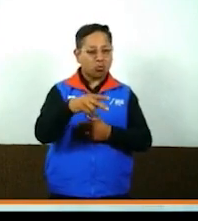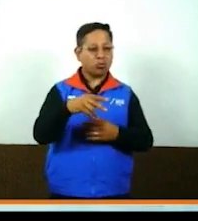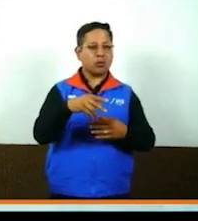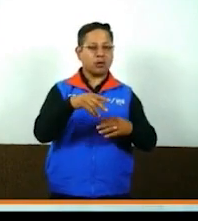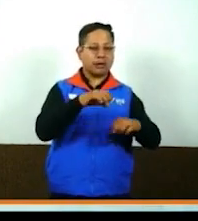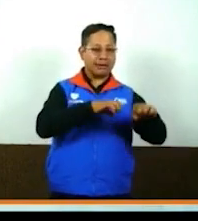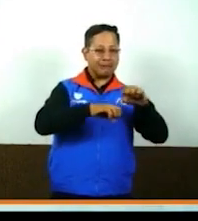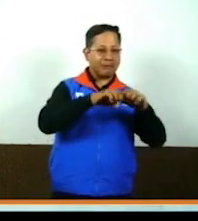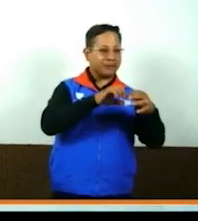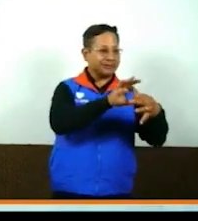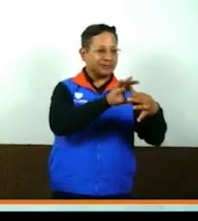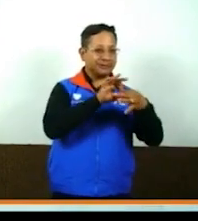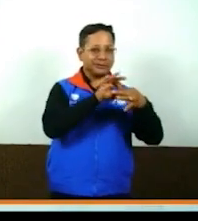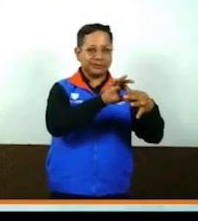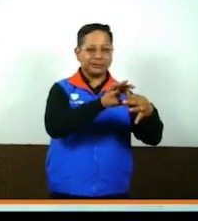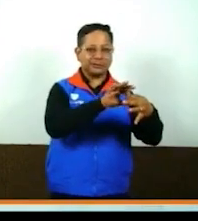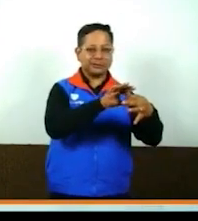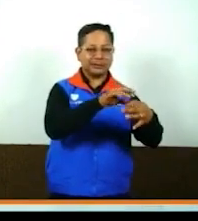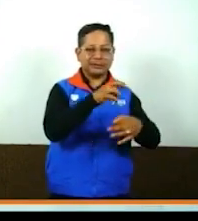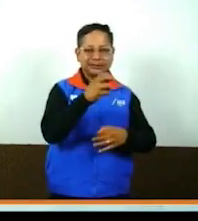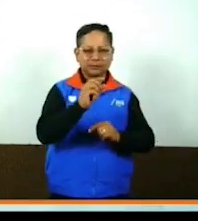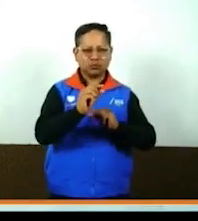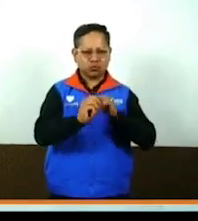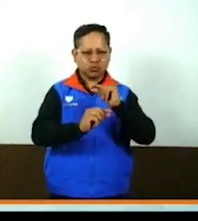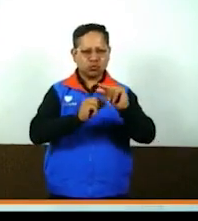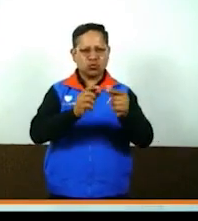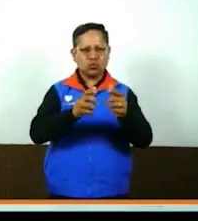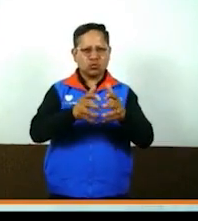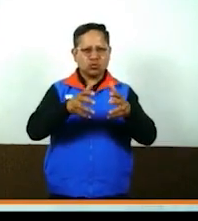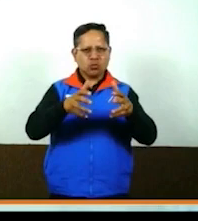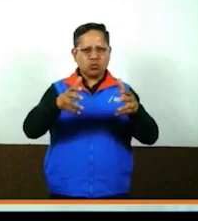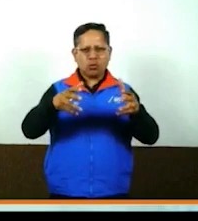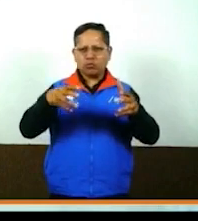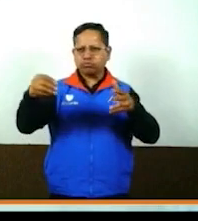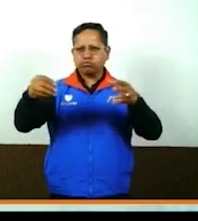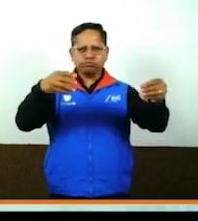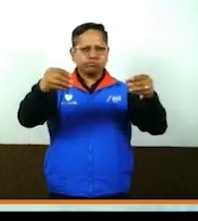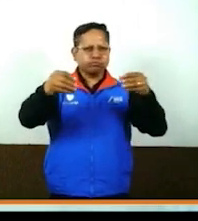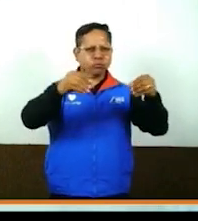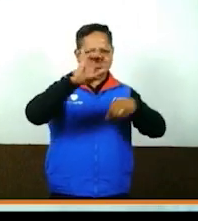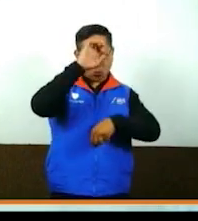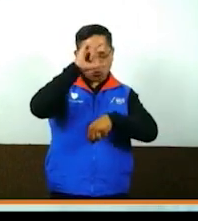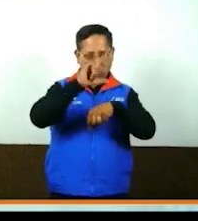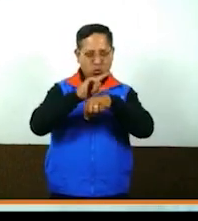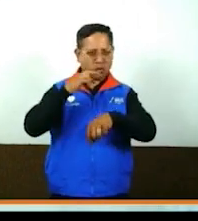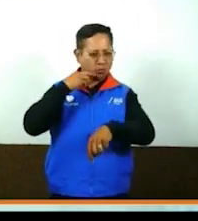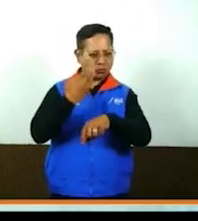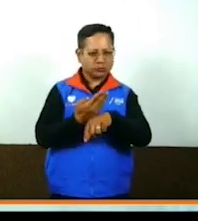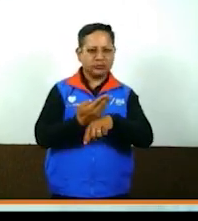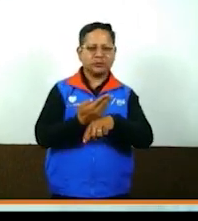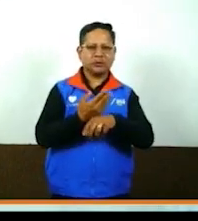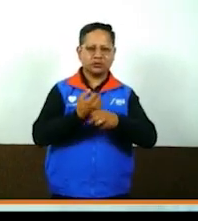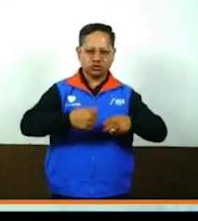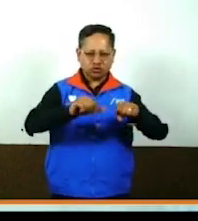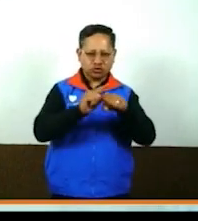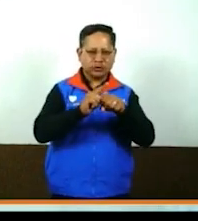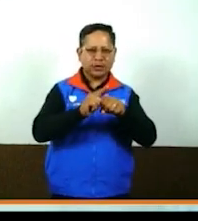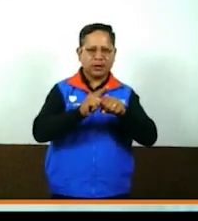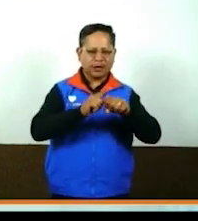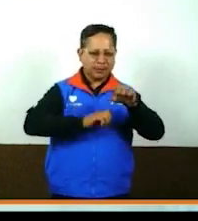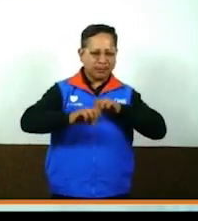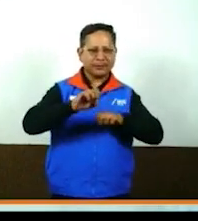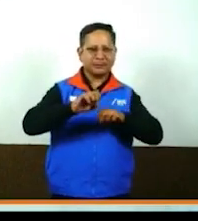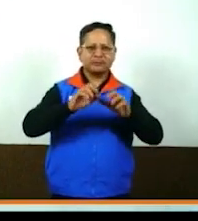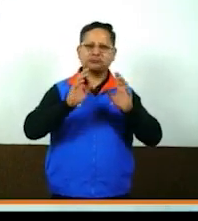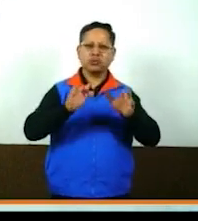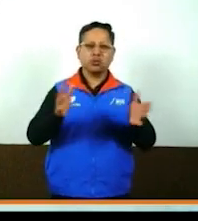para que entonces poco a poco vayamos creciendo y se multiplique la cultura de la responsabilidad social empresarial. Así es, y les